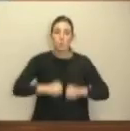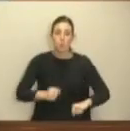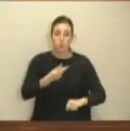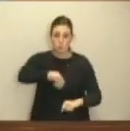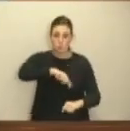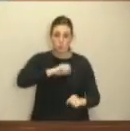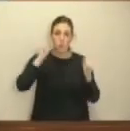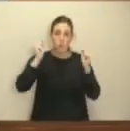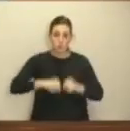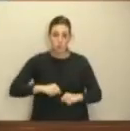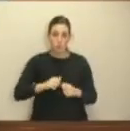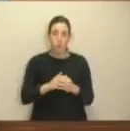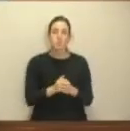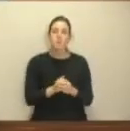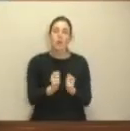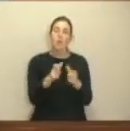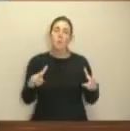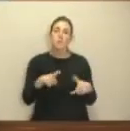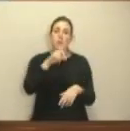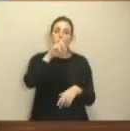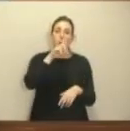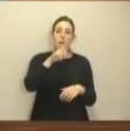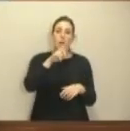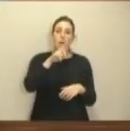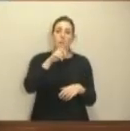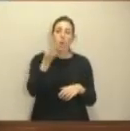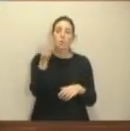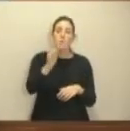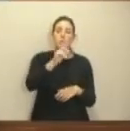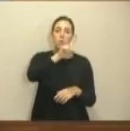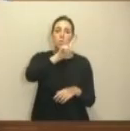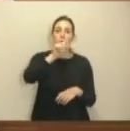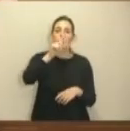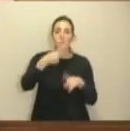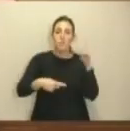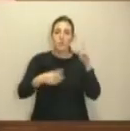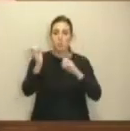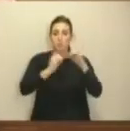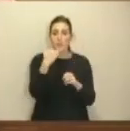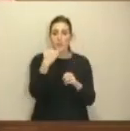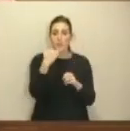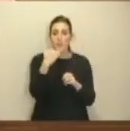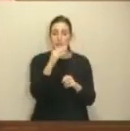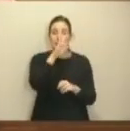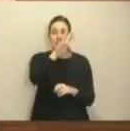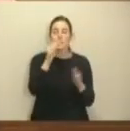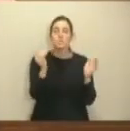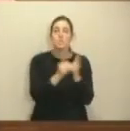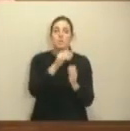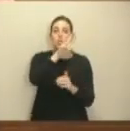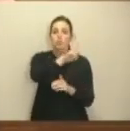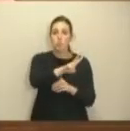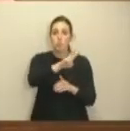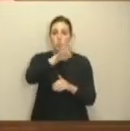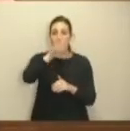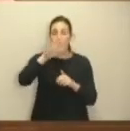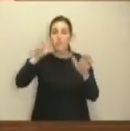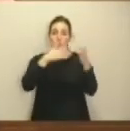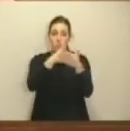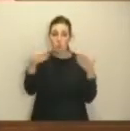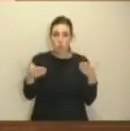aprobamos, respecto al que nosotros aprobamos, aumenta un 1,5% y alcanza 3.246 millones. En porcentaje,